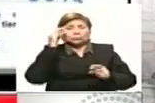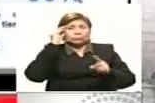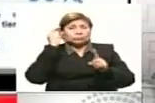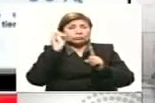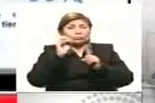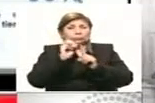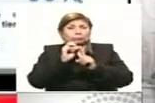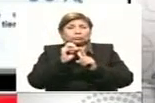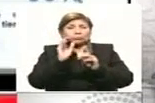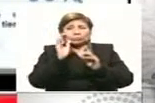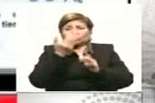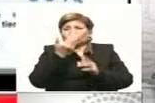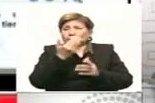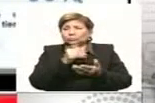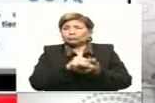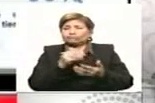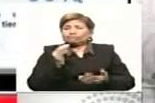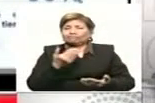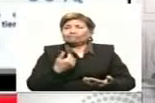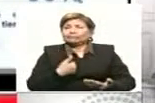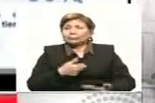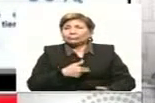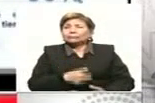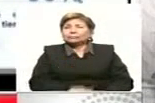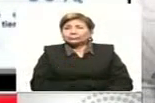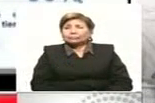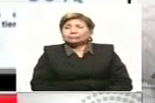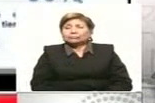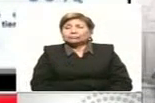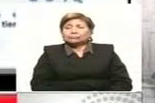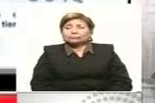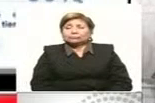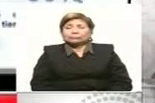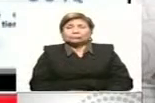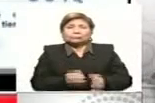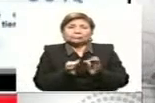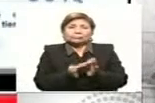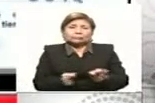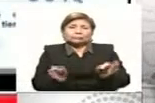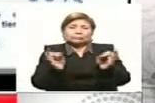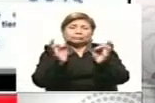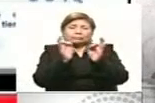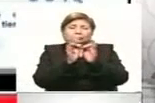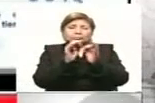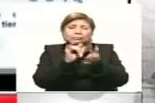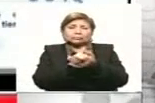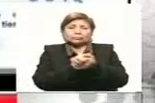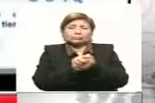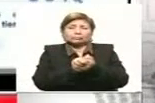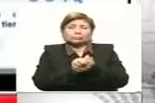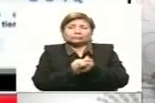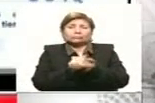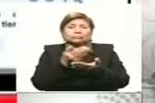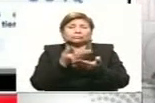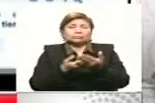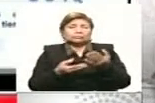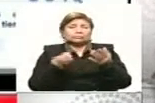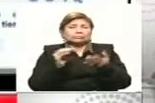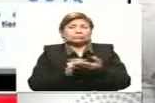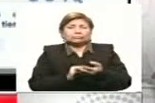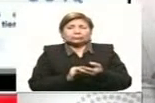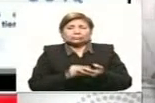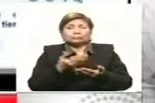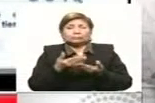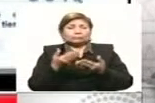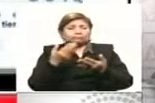que nos pareció que es importante ponerlo de manera más audaz y redistribuir